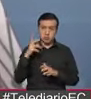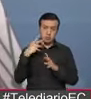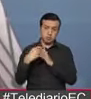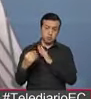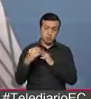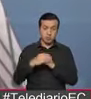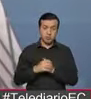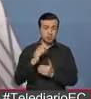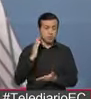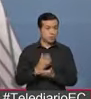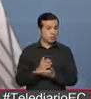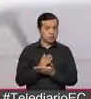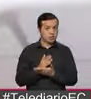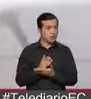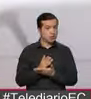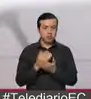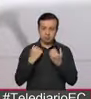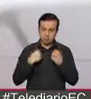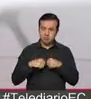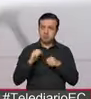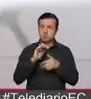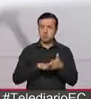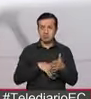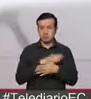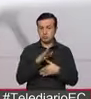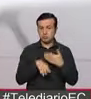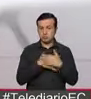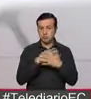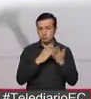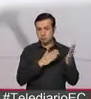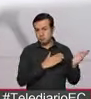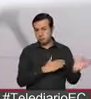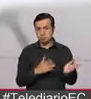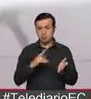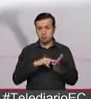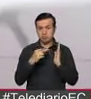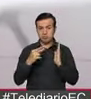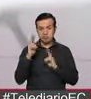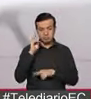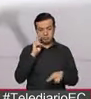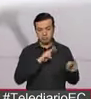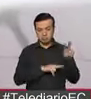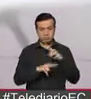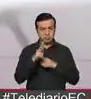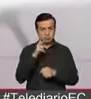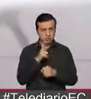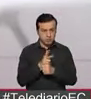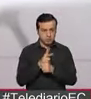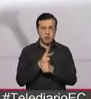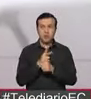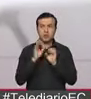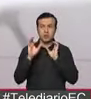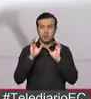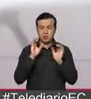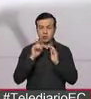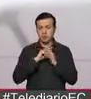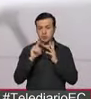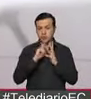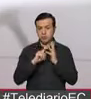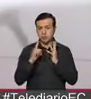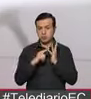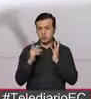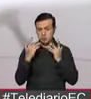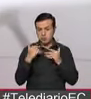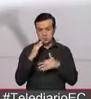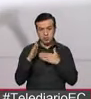a parar nosotros estamos haciendo la trazabilidad de todos los medios tecnológicos vídeos el sistema de comunicaciones está